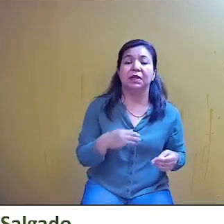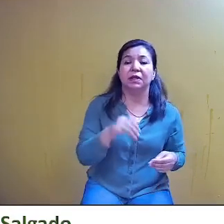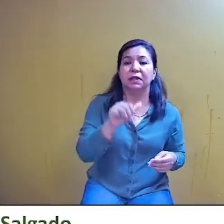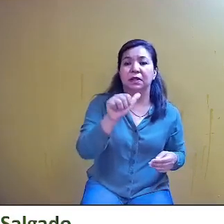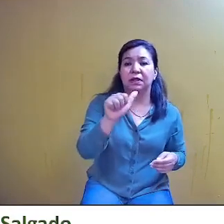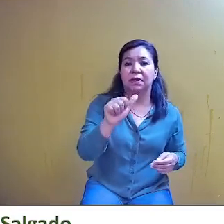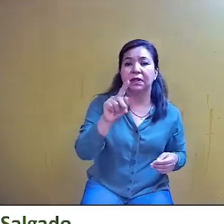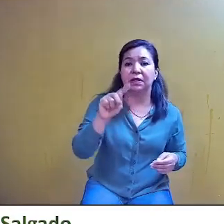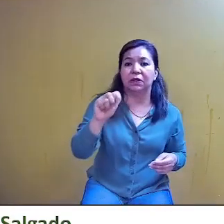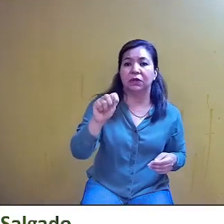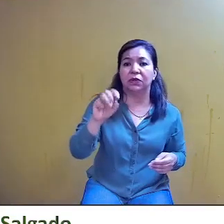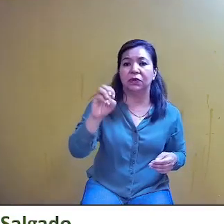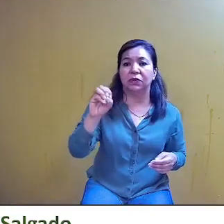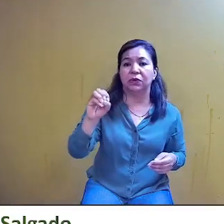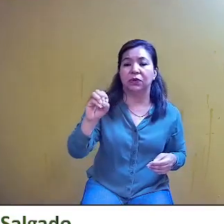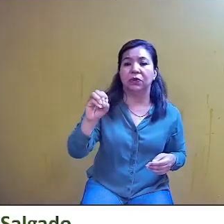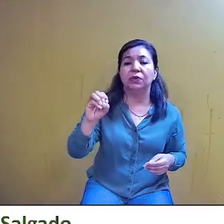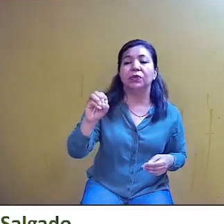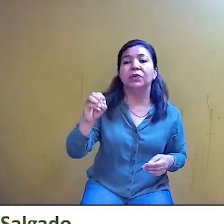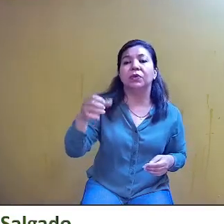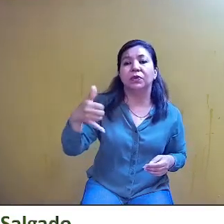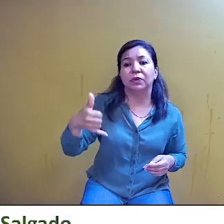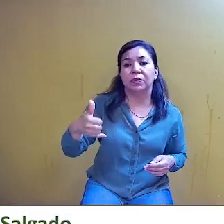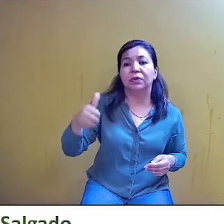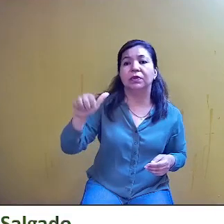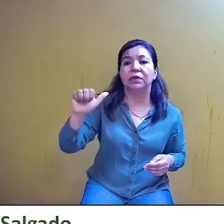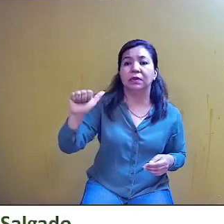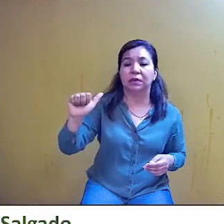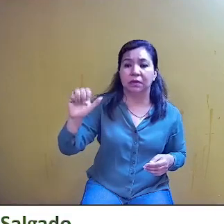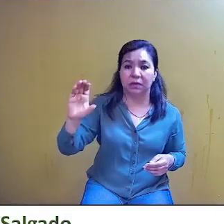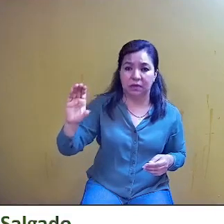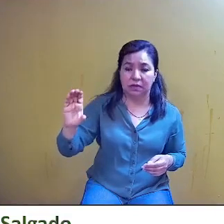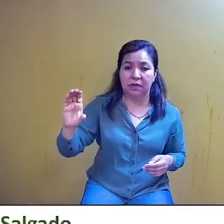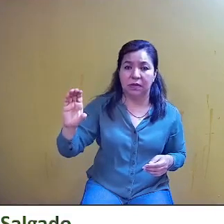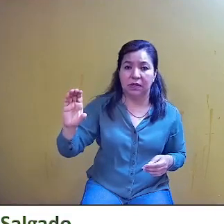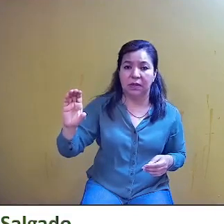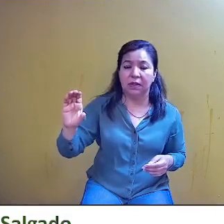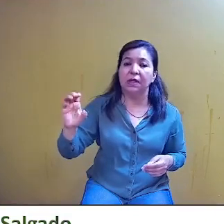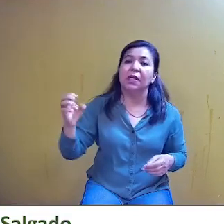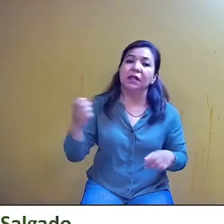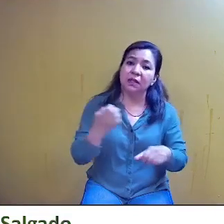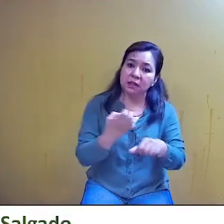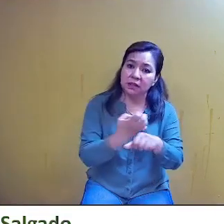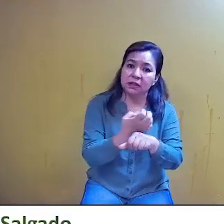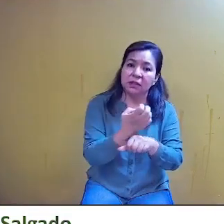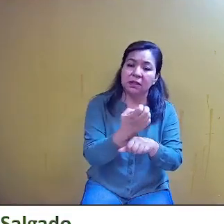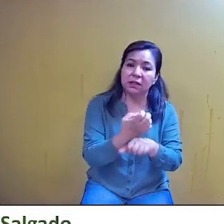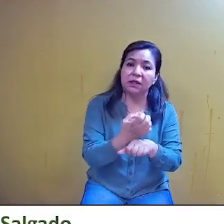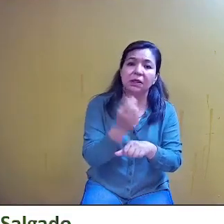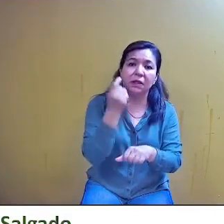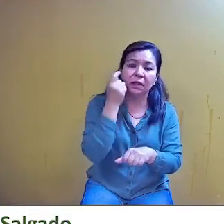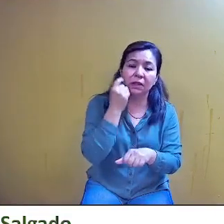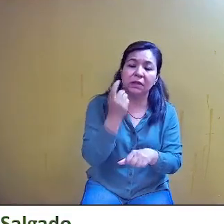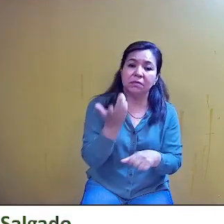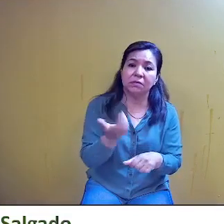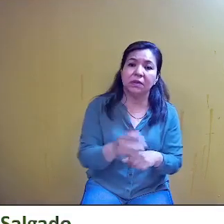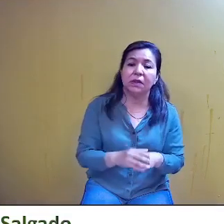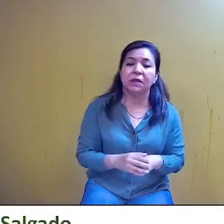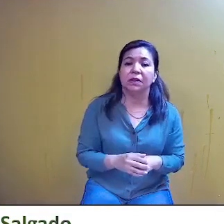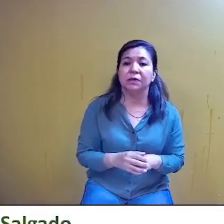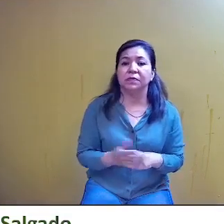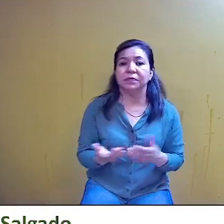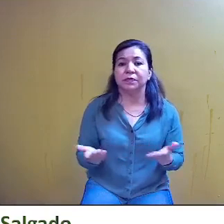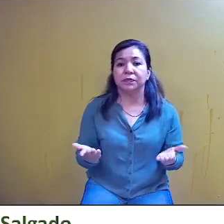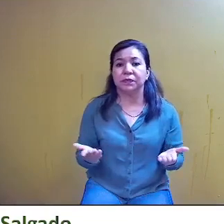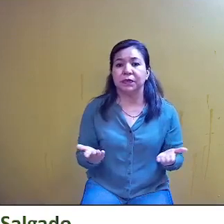Atoyac de Álvarez, Guerrero, manifestaciones que, como ya se dijo, no pueden asemejarse